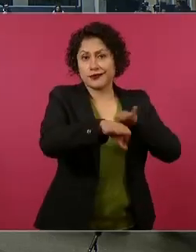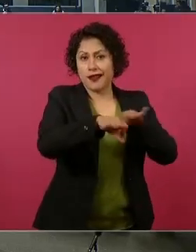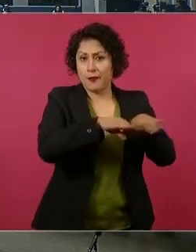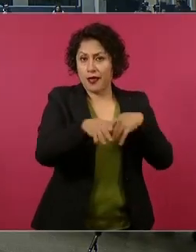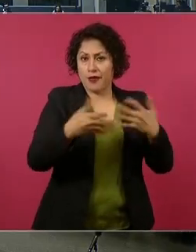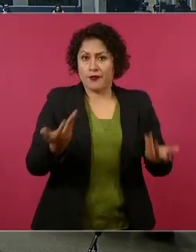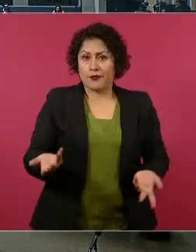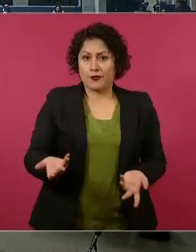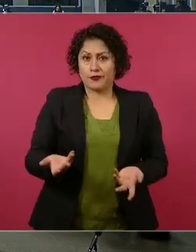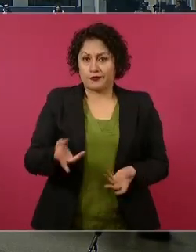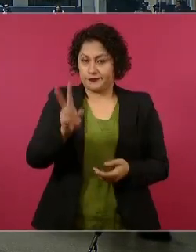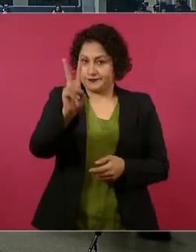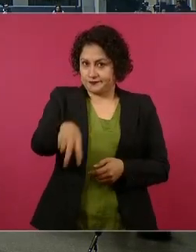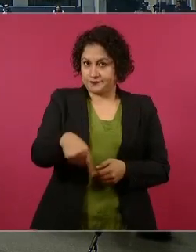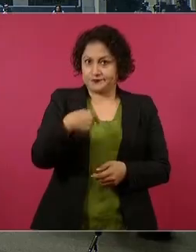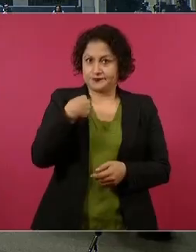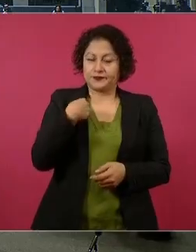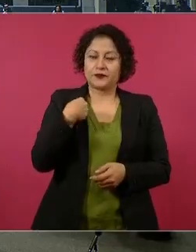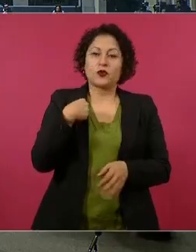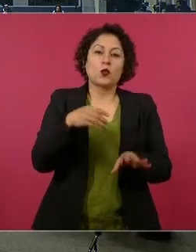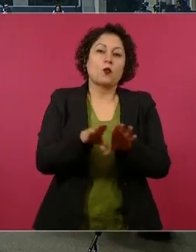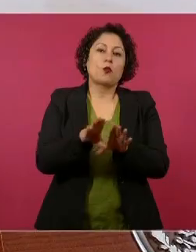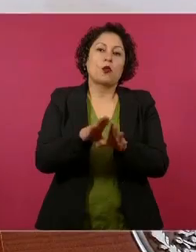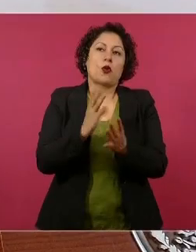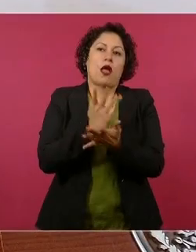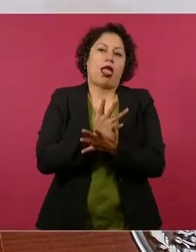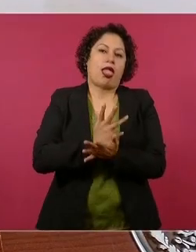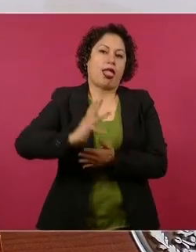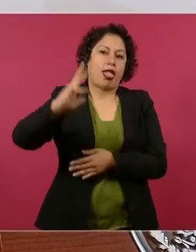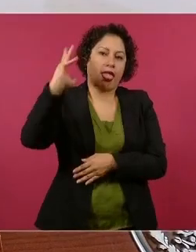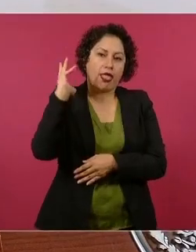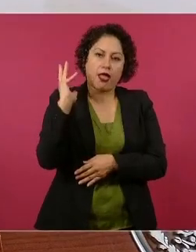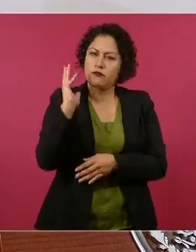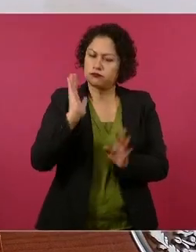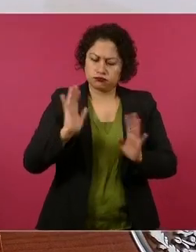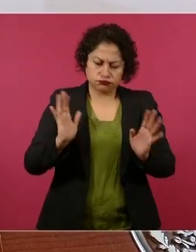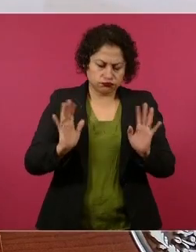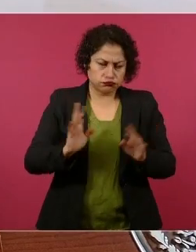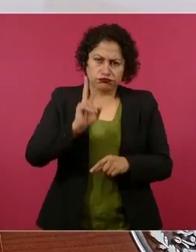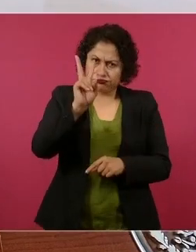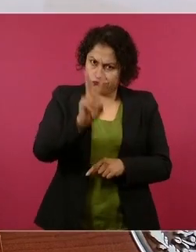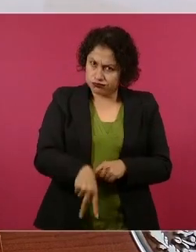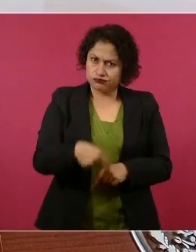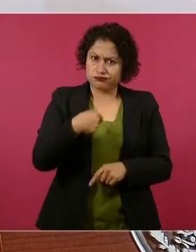no podría yo decir algo que no siento, ¿no?